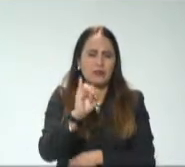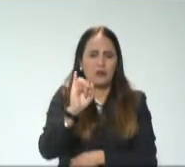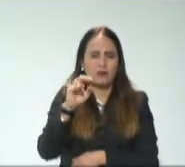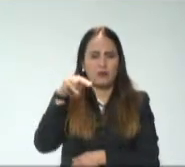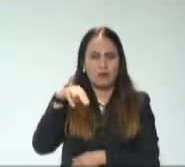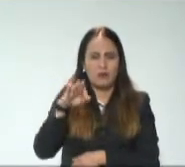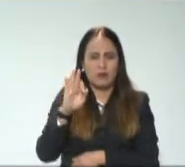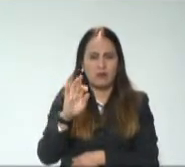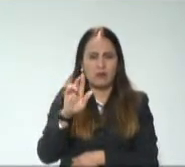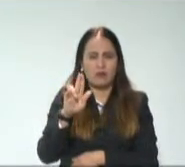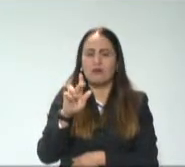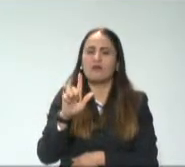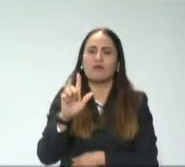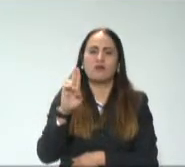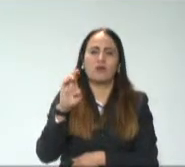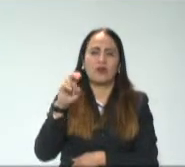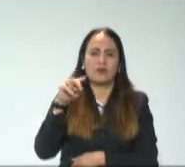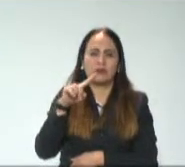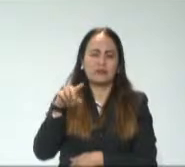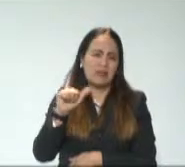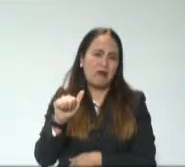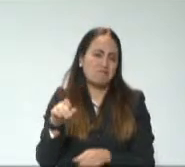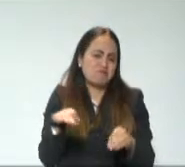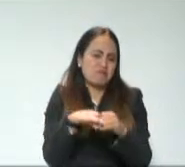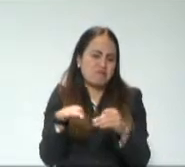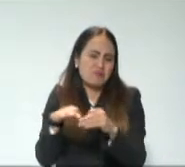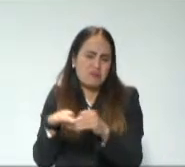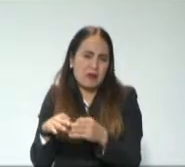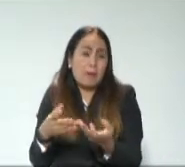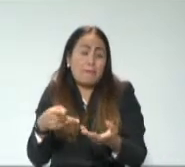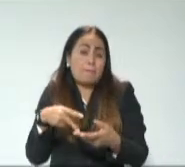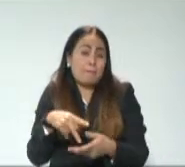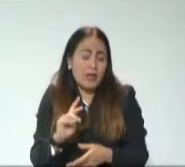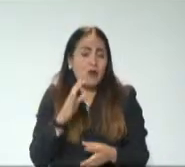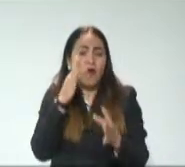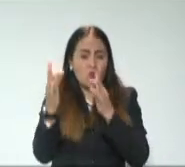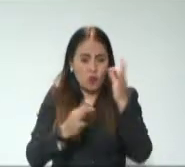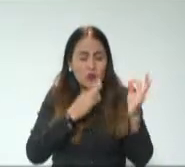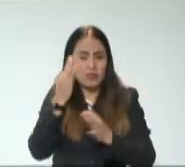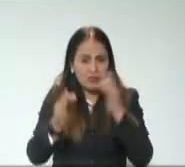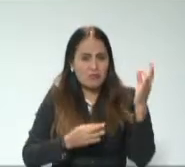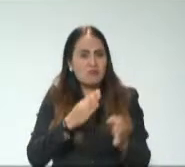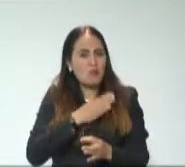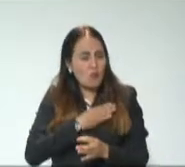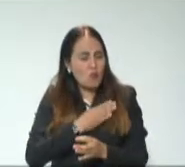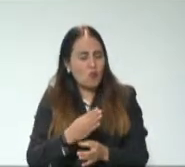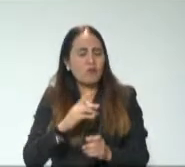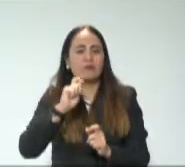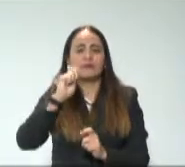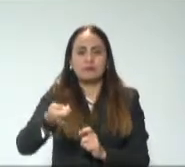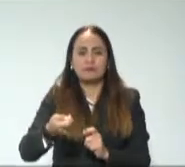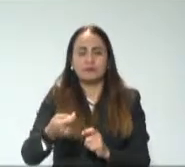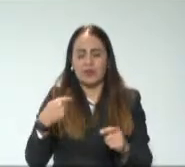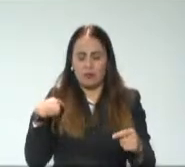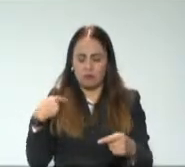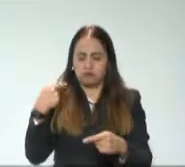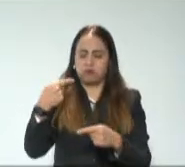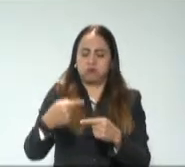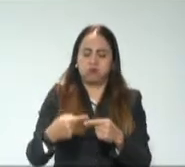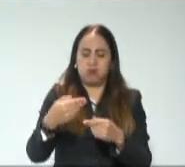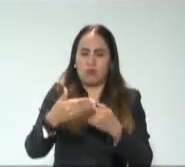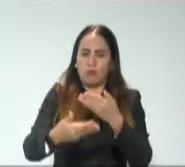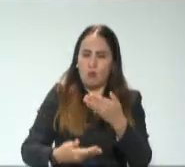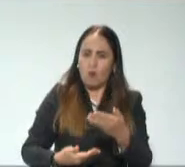aquejando periódicamente la buena noticia Es que este proceso Generalmente va acompañado de una